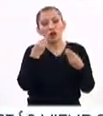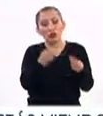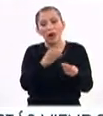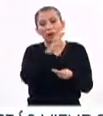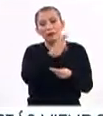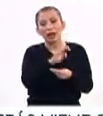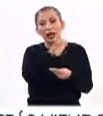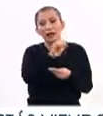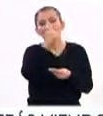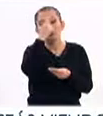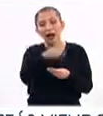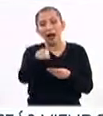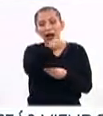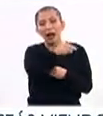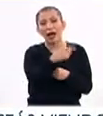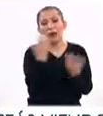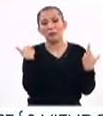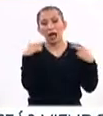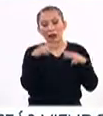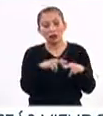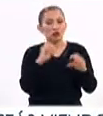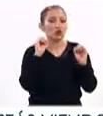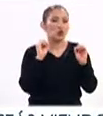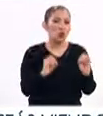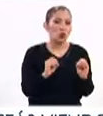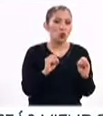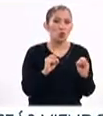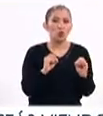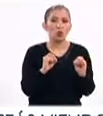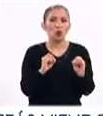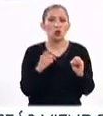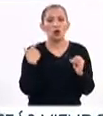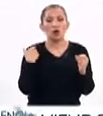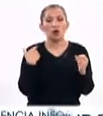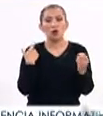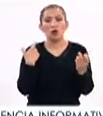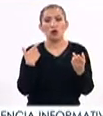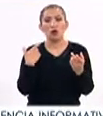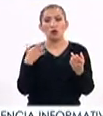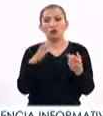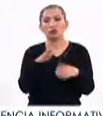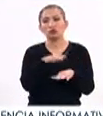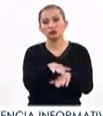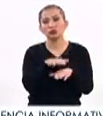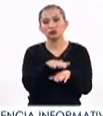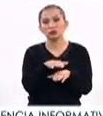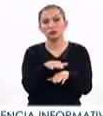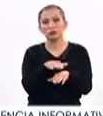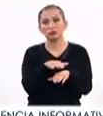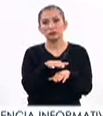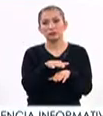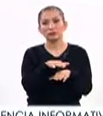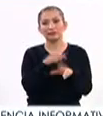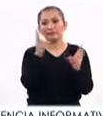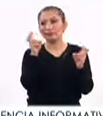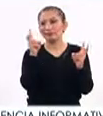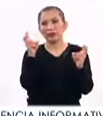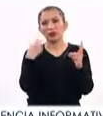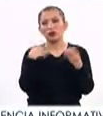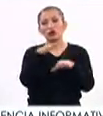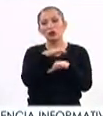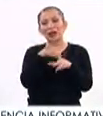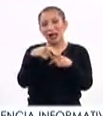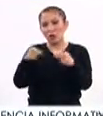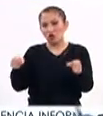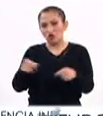las becas para estos como maestros o profesores sobre un tema